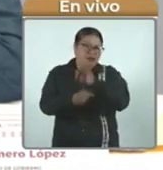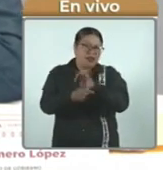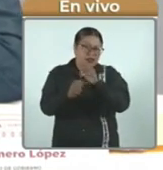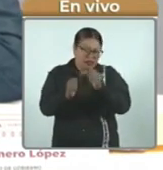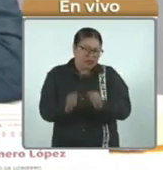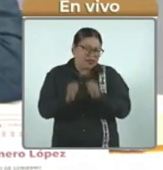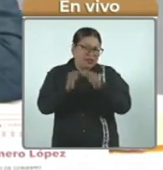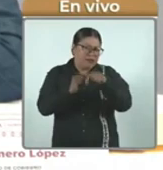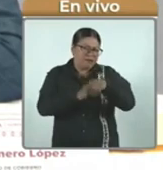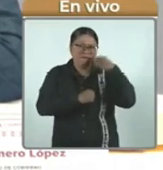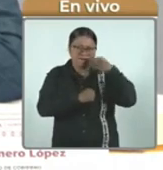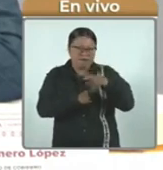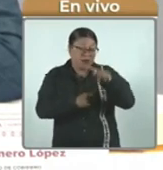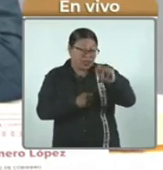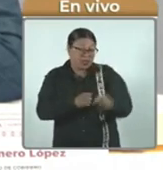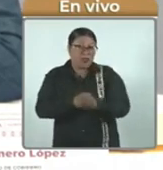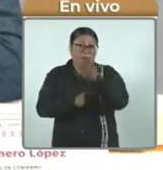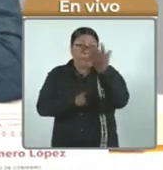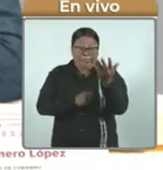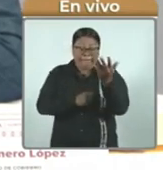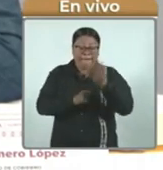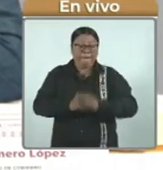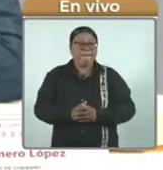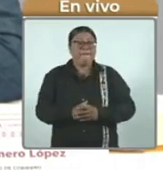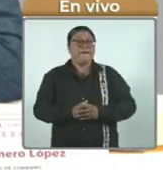Oaxaca. Las tecnologías,